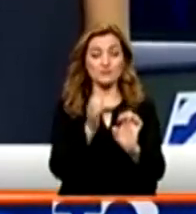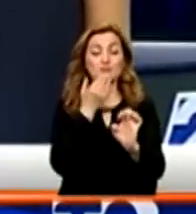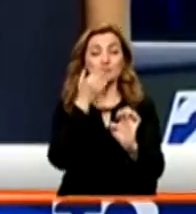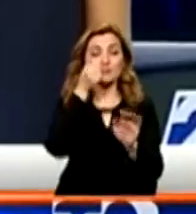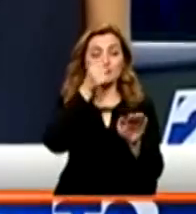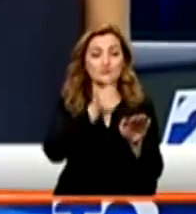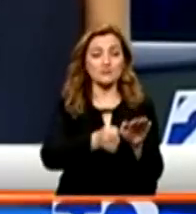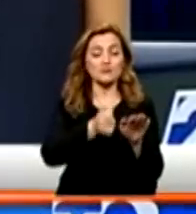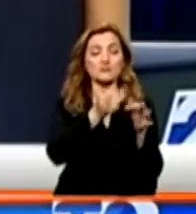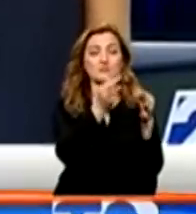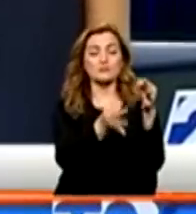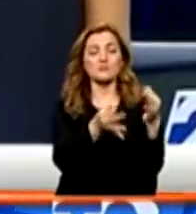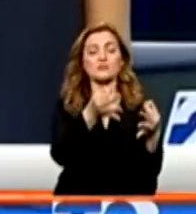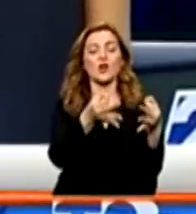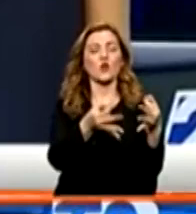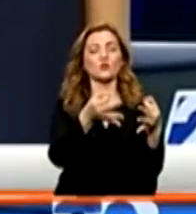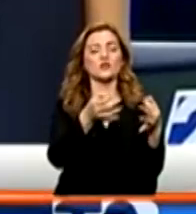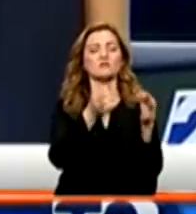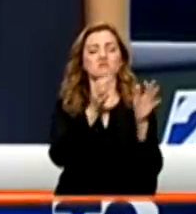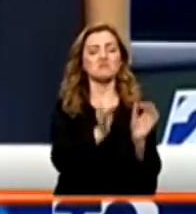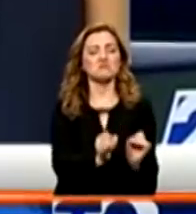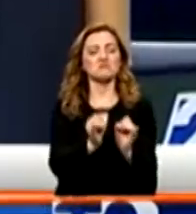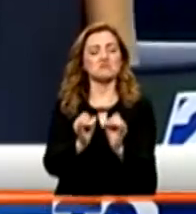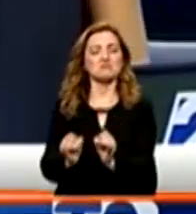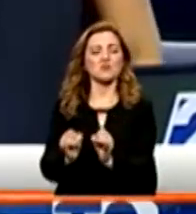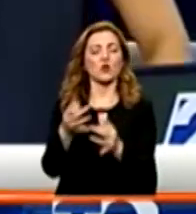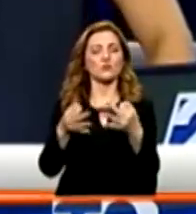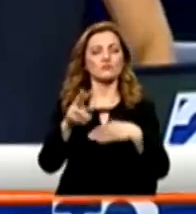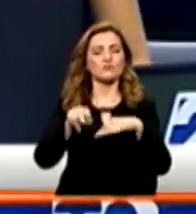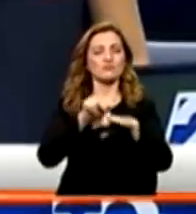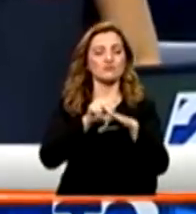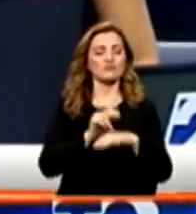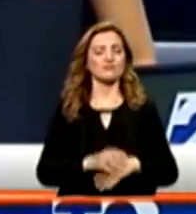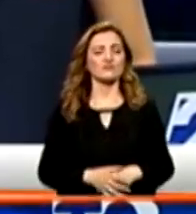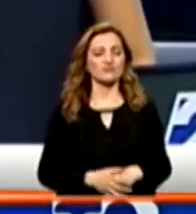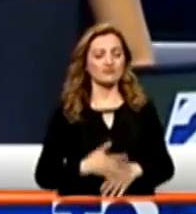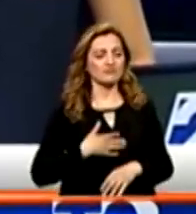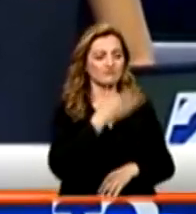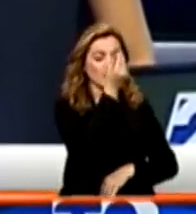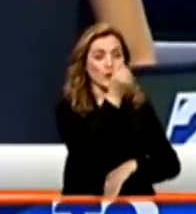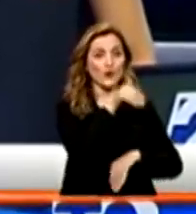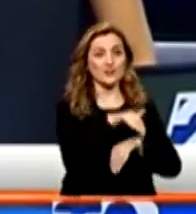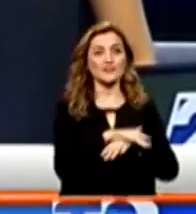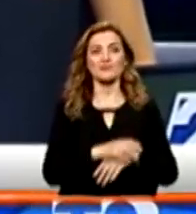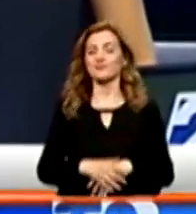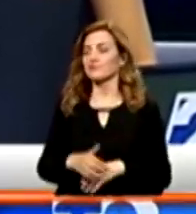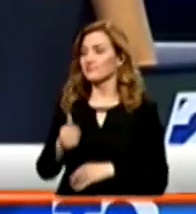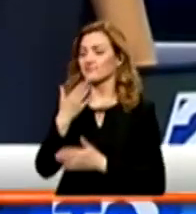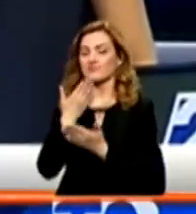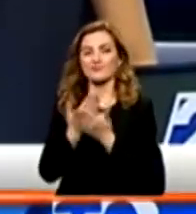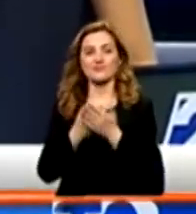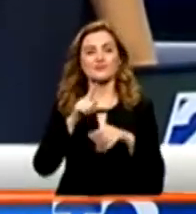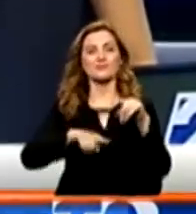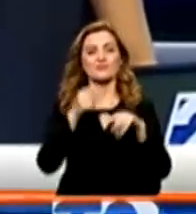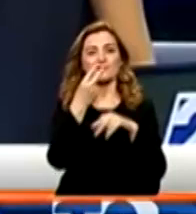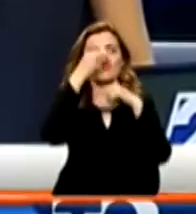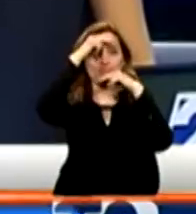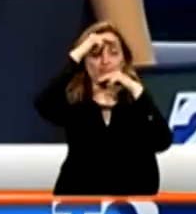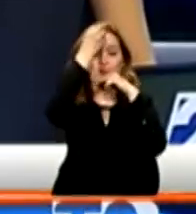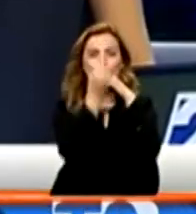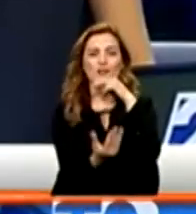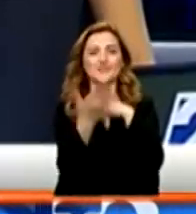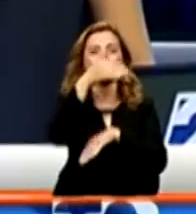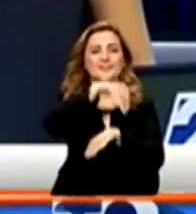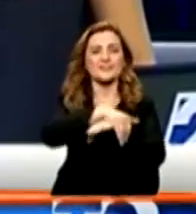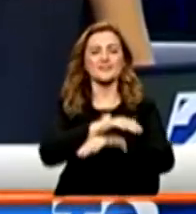jueces de la Corte Nacional de Justicia. ¿Qué tal, Liz? ¿Cómo estás? Muy buenas tardes. Muy bien, Gisela. ¿Qué tal, amigos? Buenas tardes. Este lunes